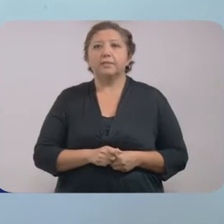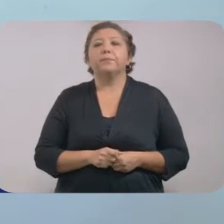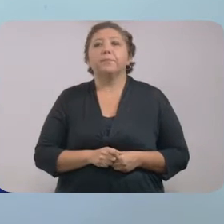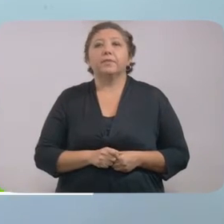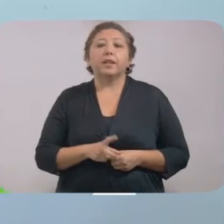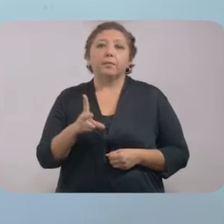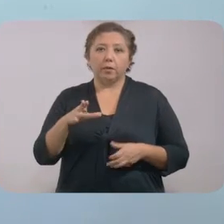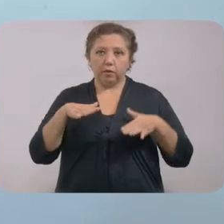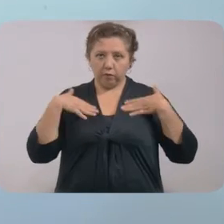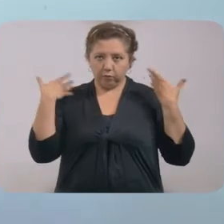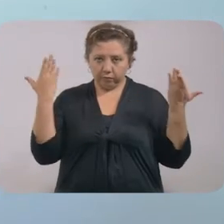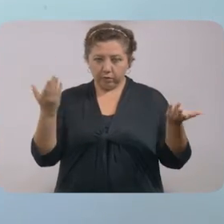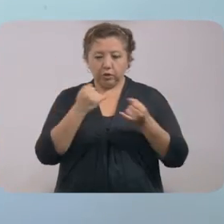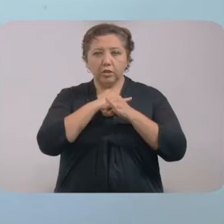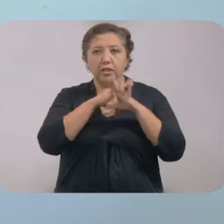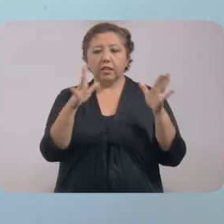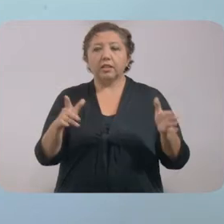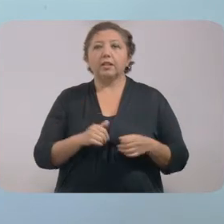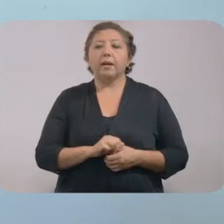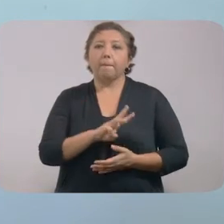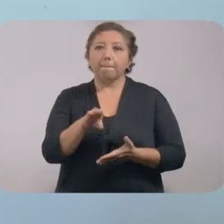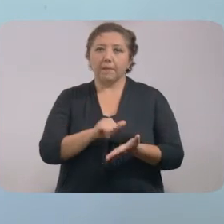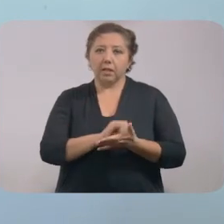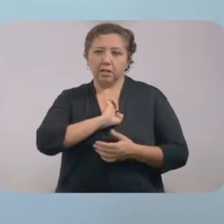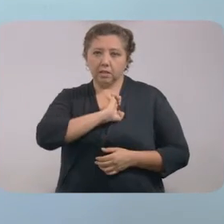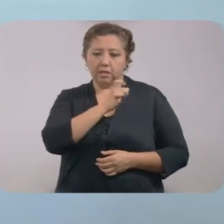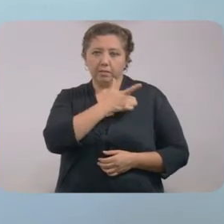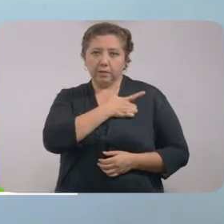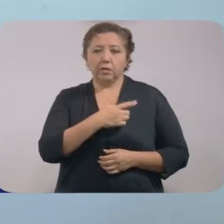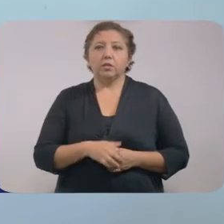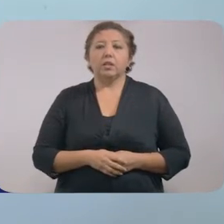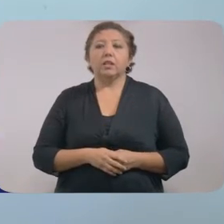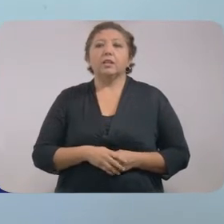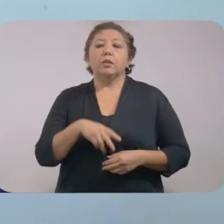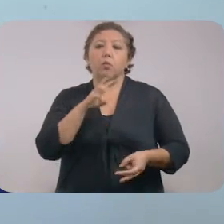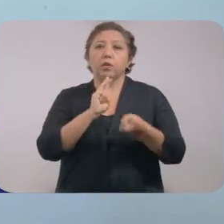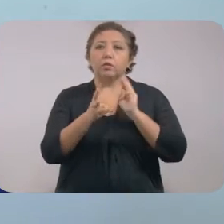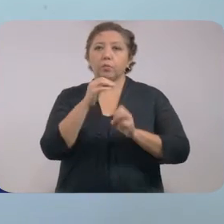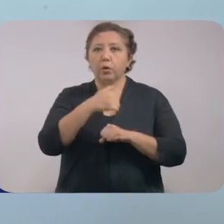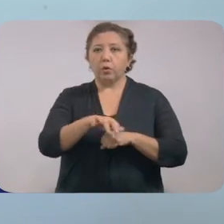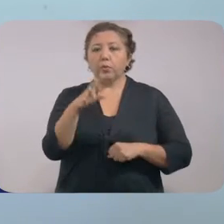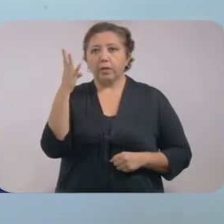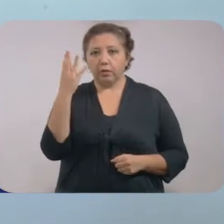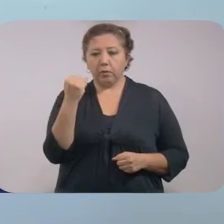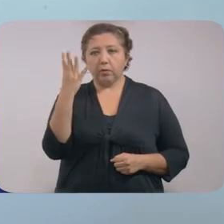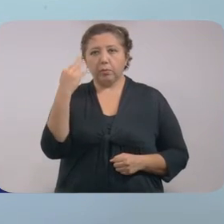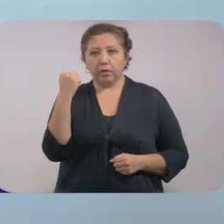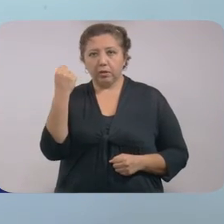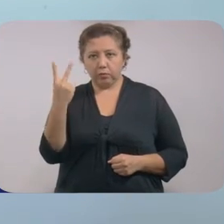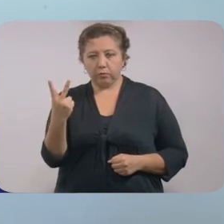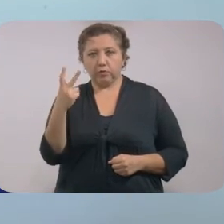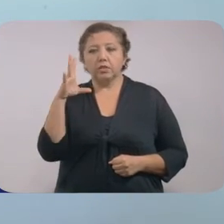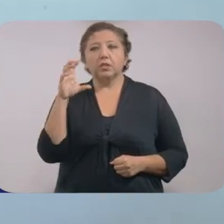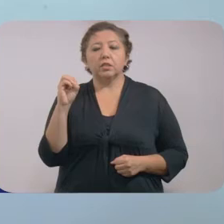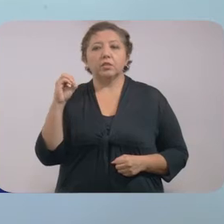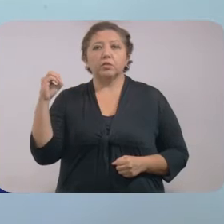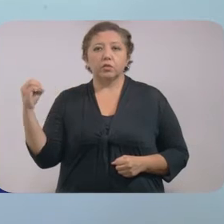coronavirus.yucatán.gov.mx también ofrece información en maya y en español. El chat de WhatsApp en el número